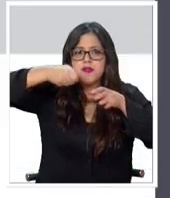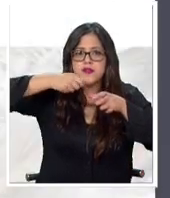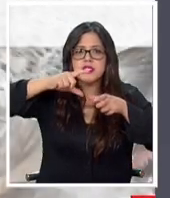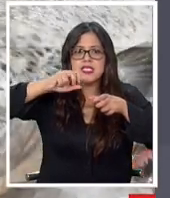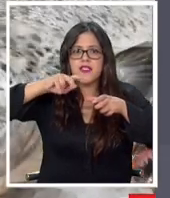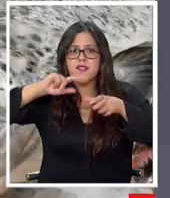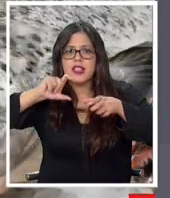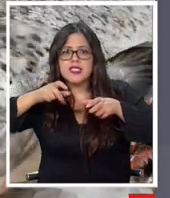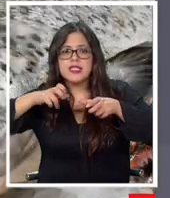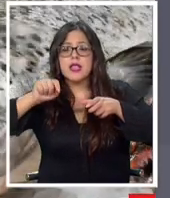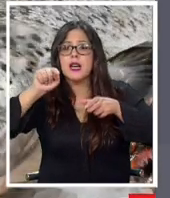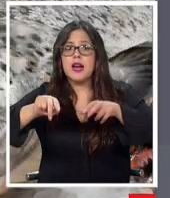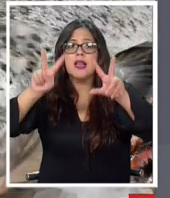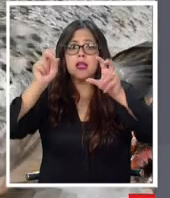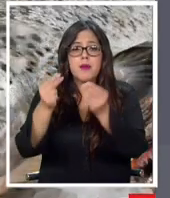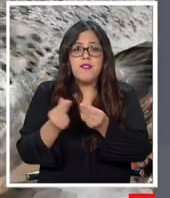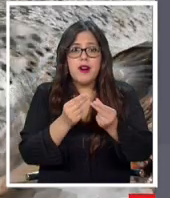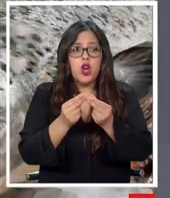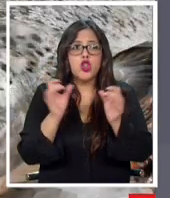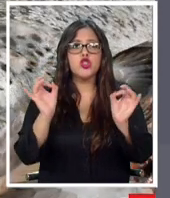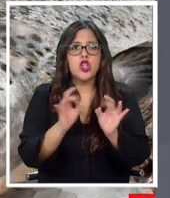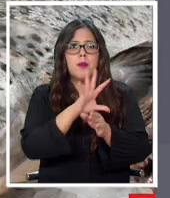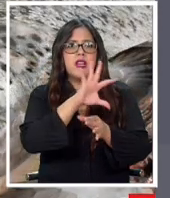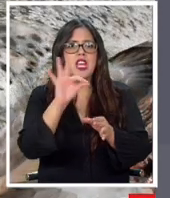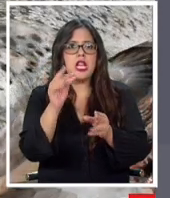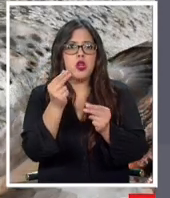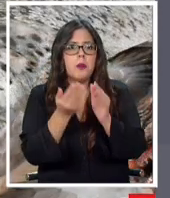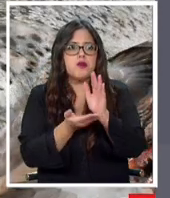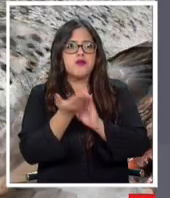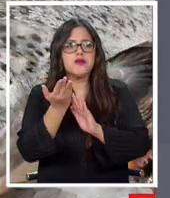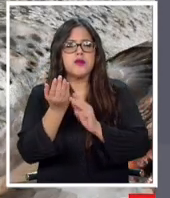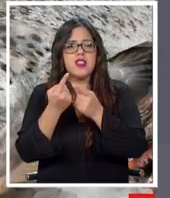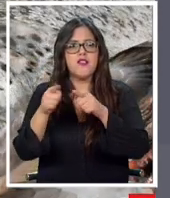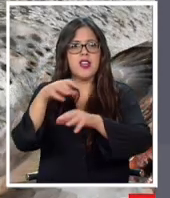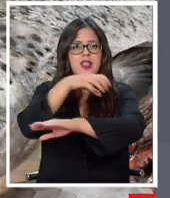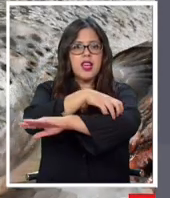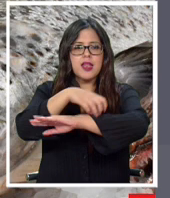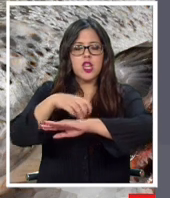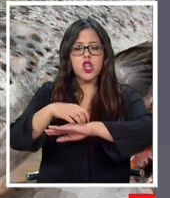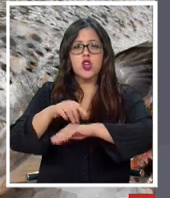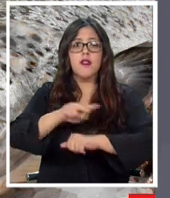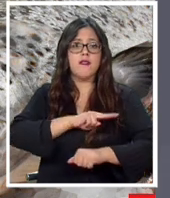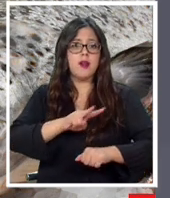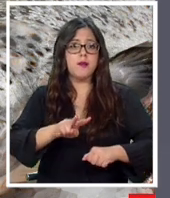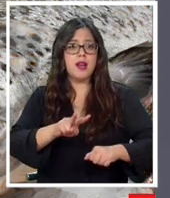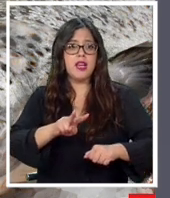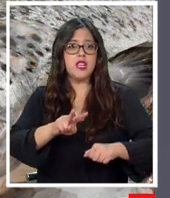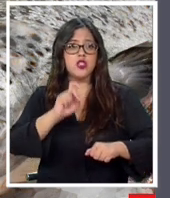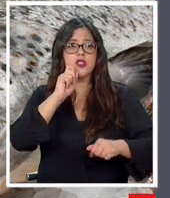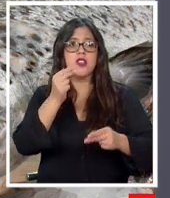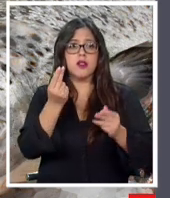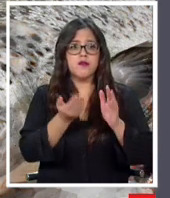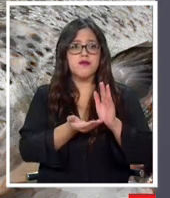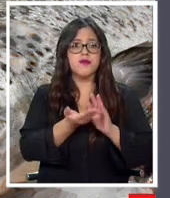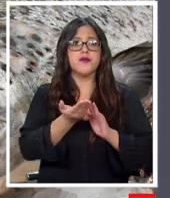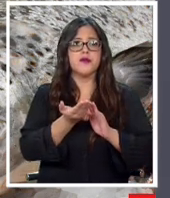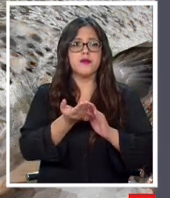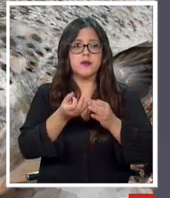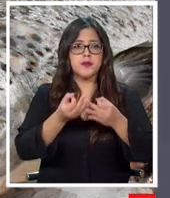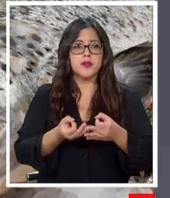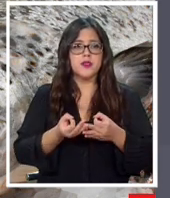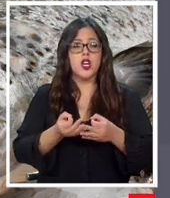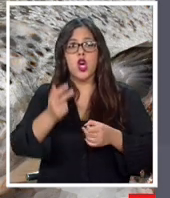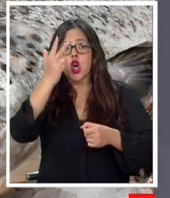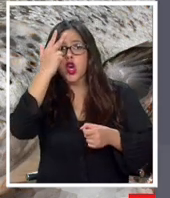En este caso, los precios solo variaron en 500 pesos entre regiones, siendo Valparaíso quien se impuso en economía.